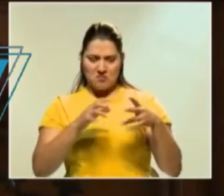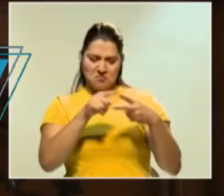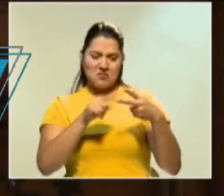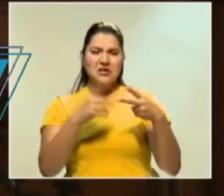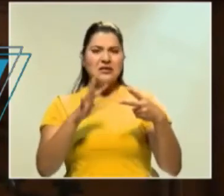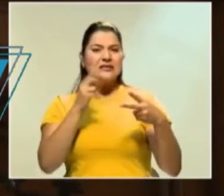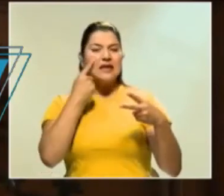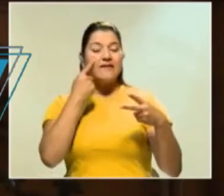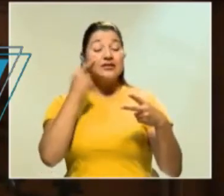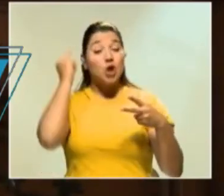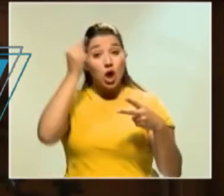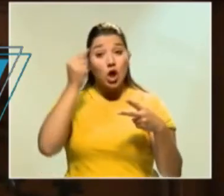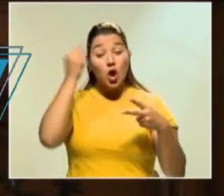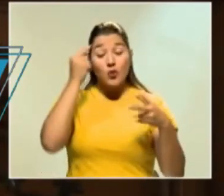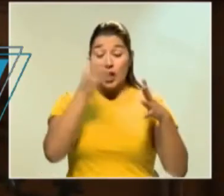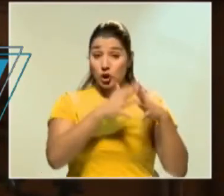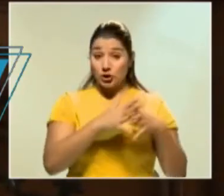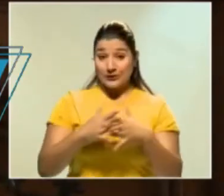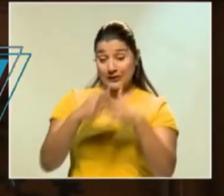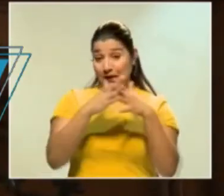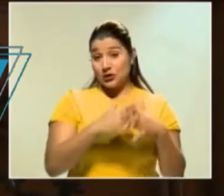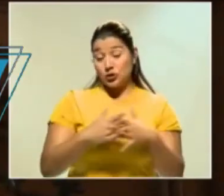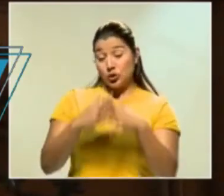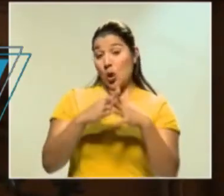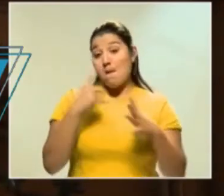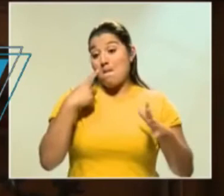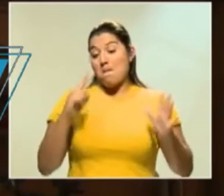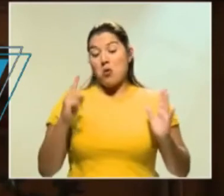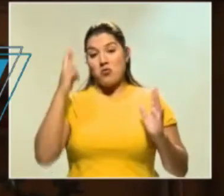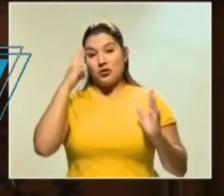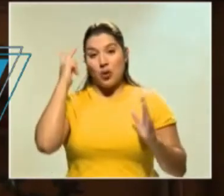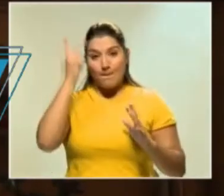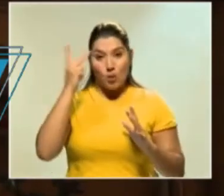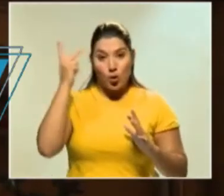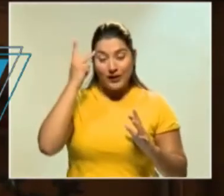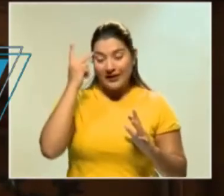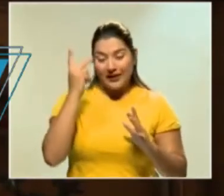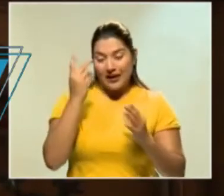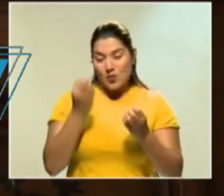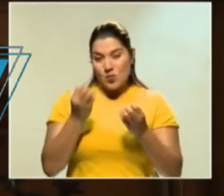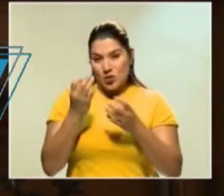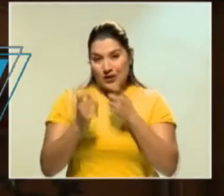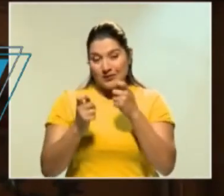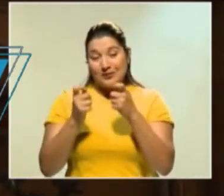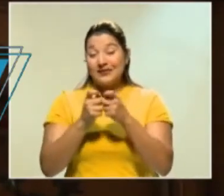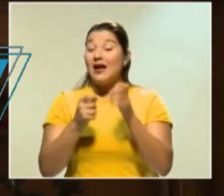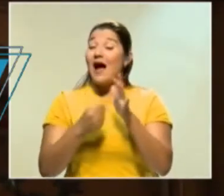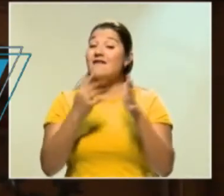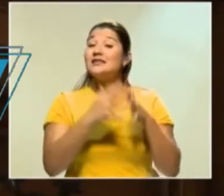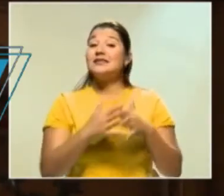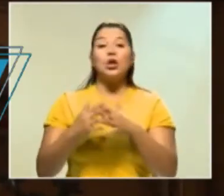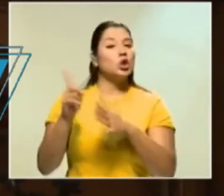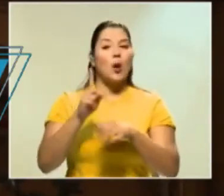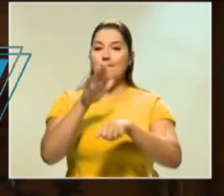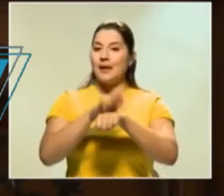que el gobierno norteamericano, por razones políticas muy concretas, ha impedido la participación